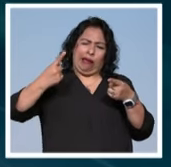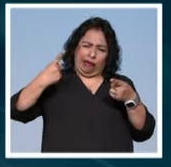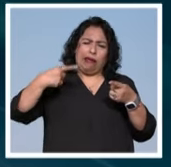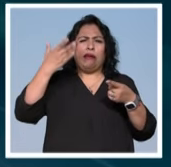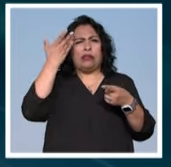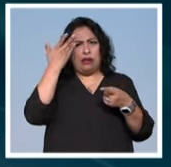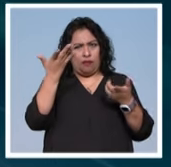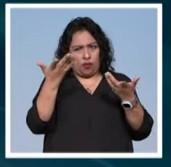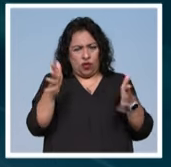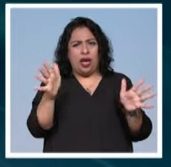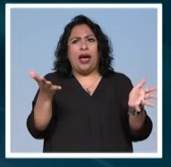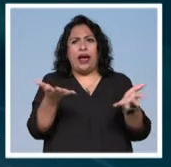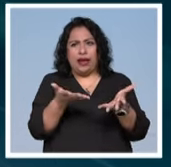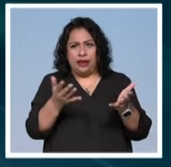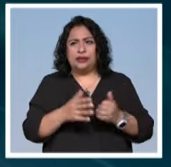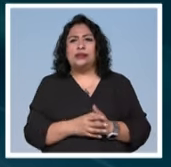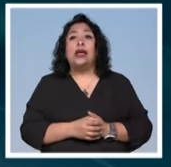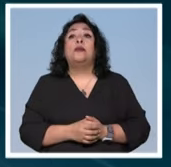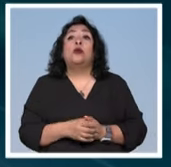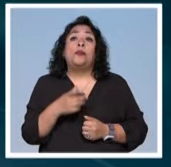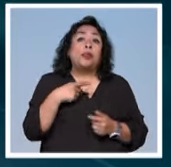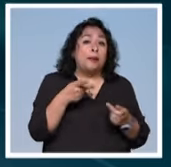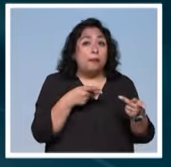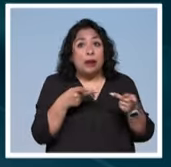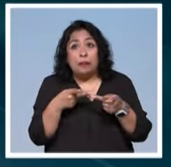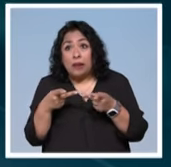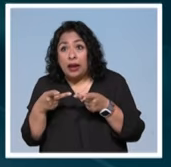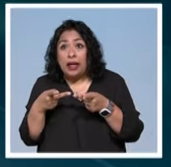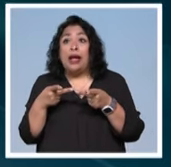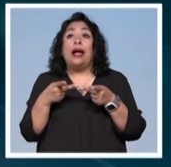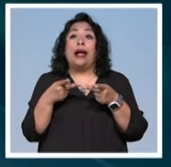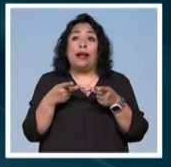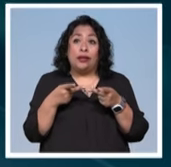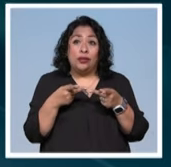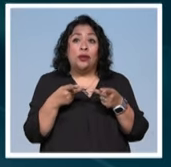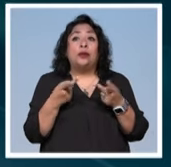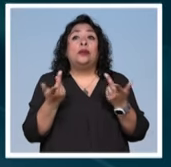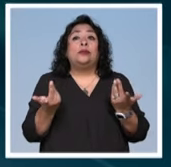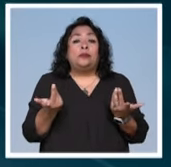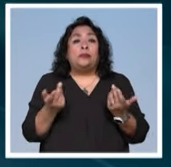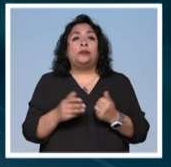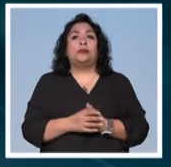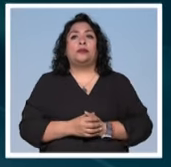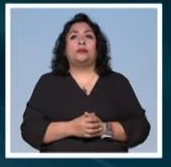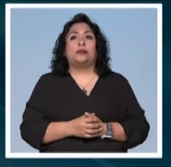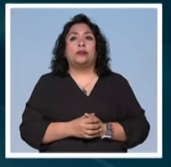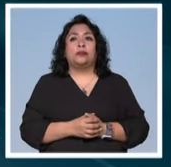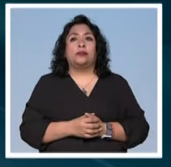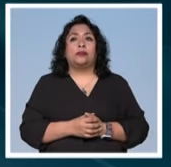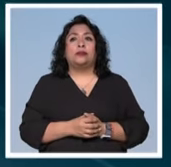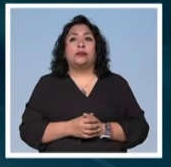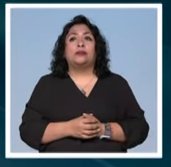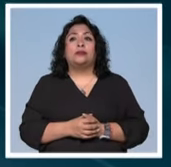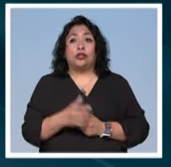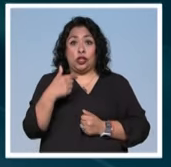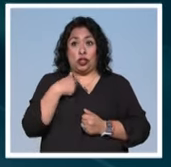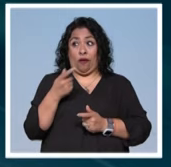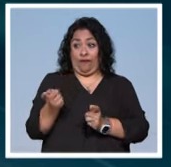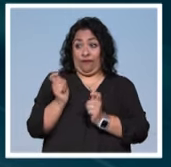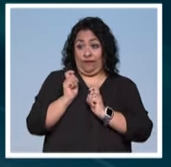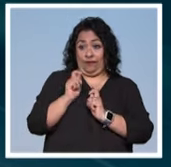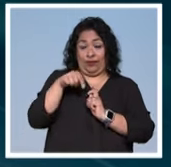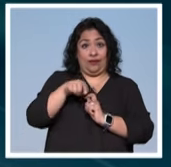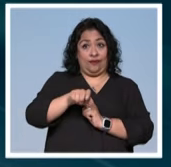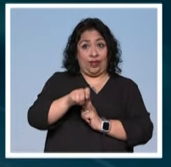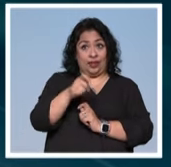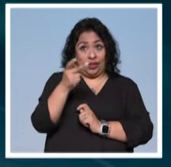tiempo haciéndolo preparándolo todo eh Laura porque pues desde que llegué aquí al Canal